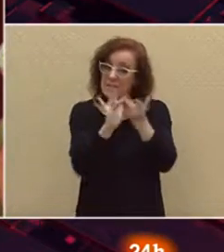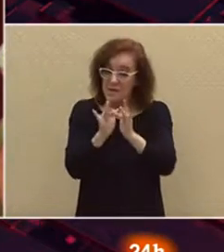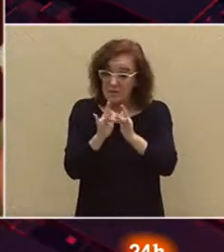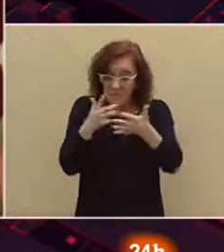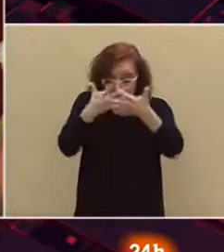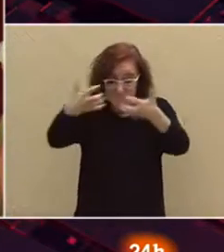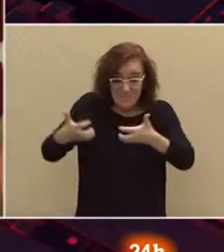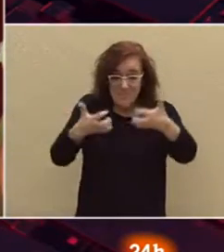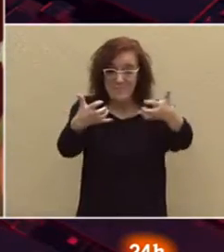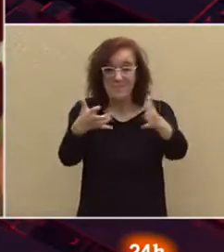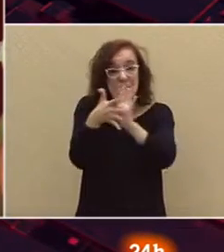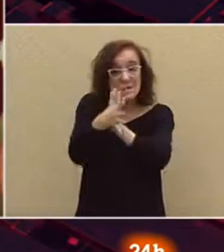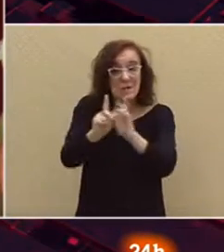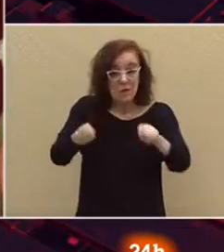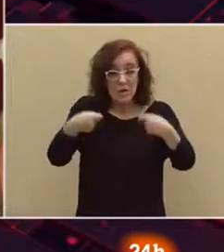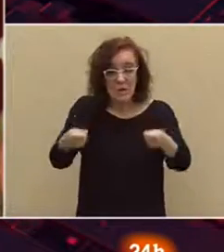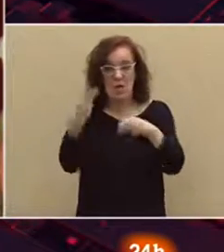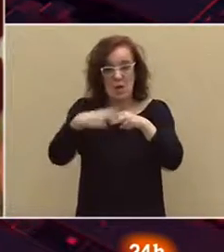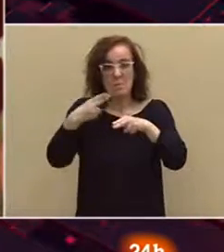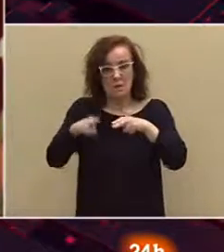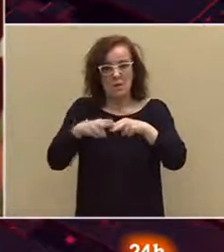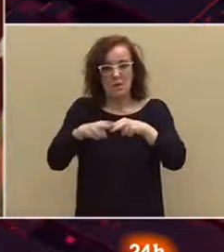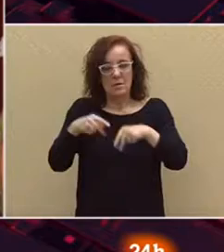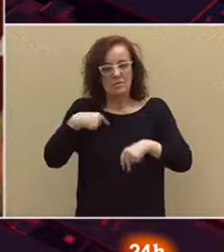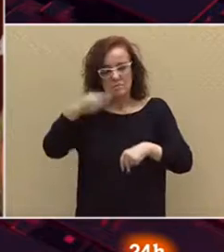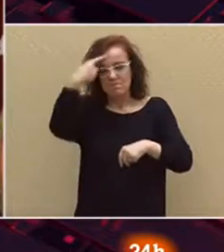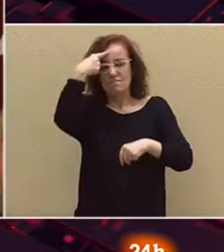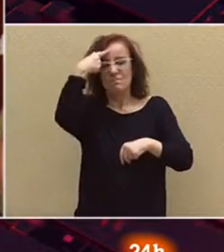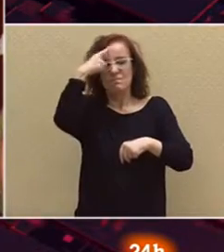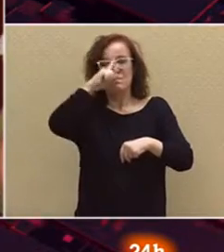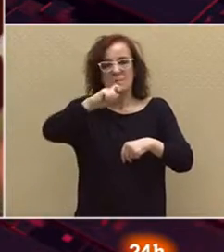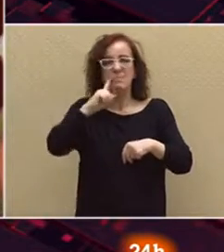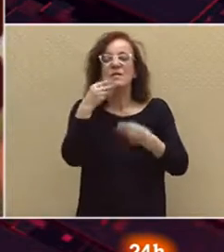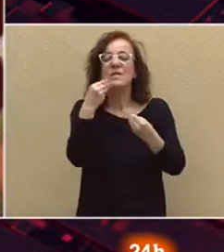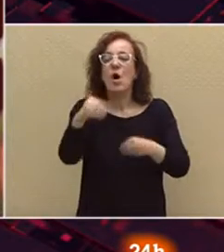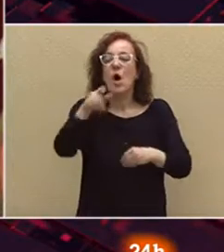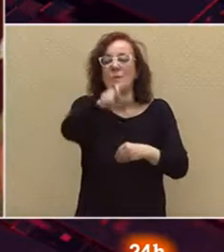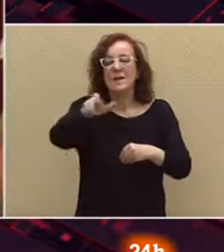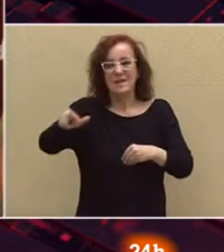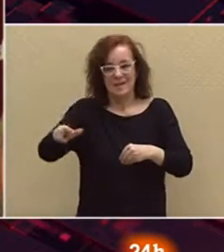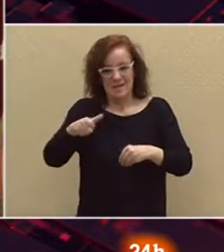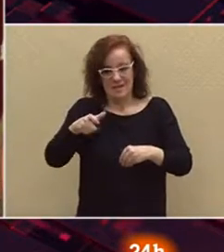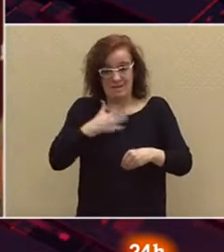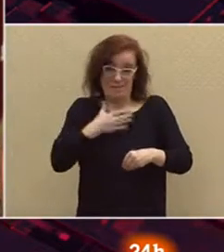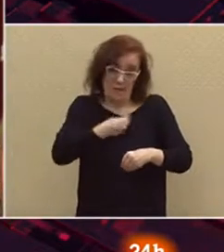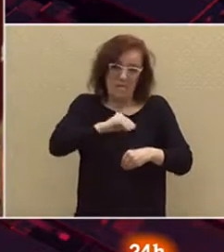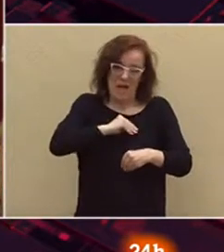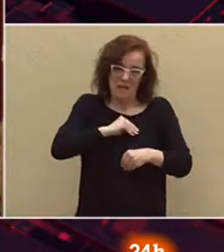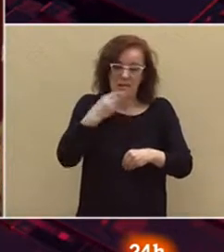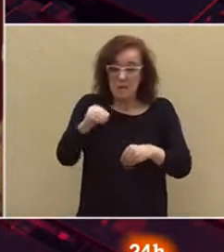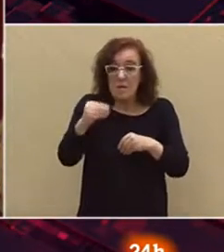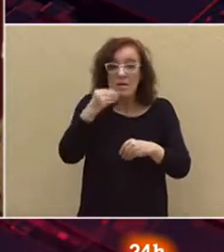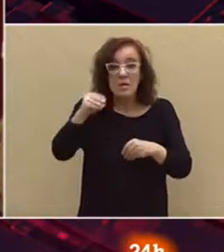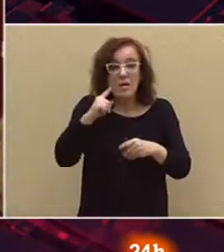sobre la naturaleza de la política, he tenido muy presente a los jóvenes de mi país, de nuestro país, que son los llamados a construir